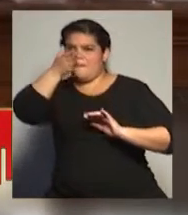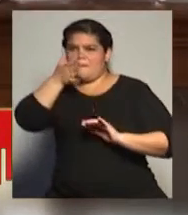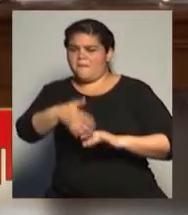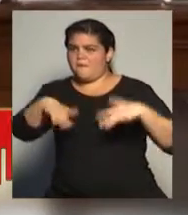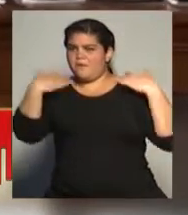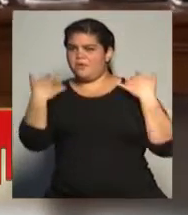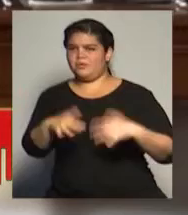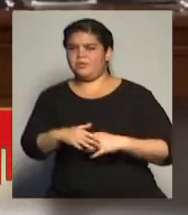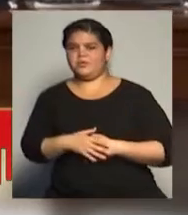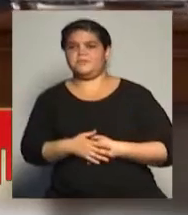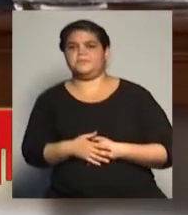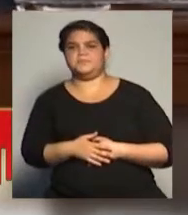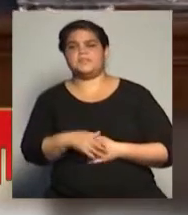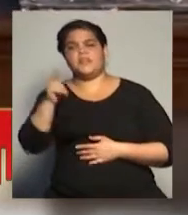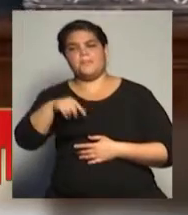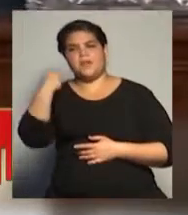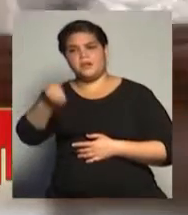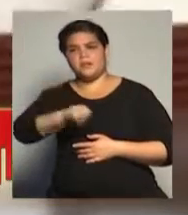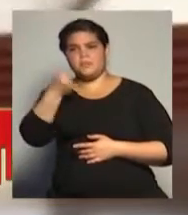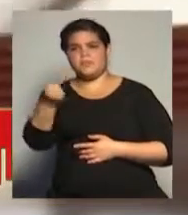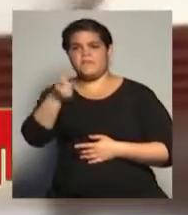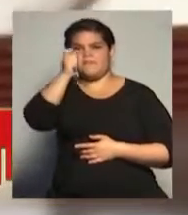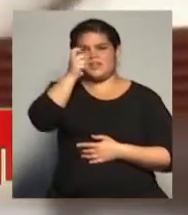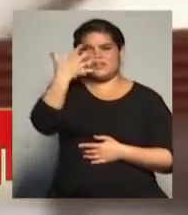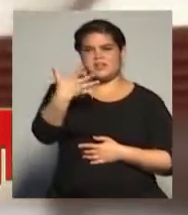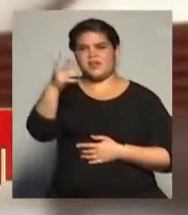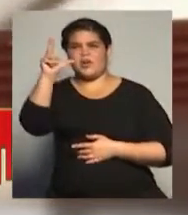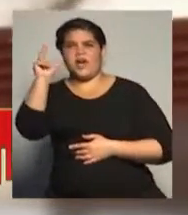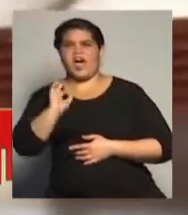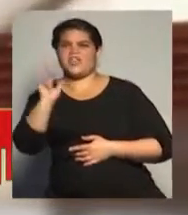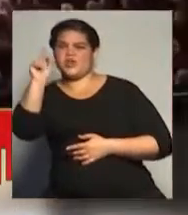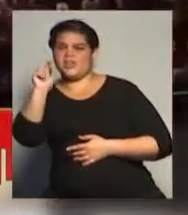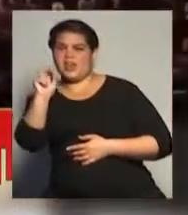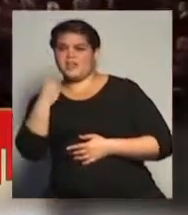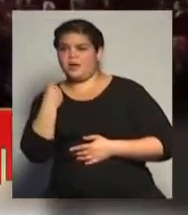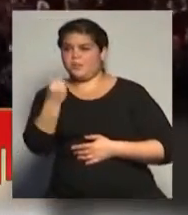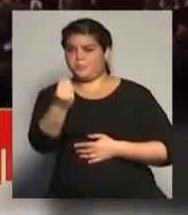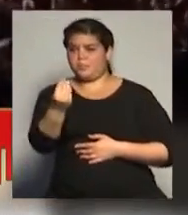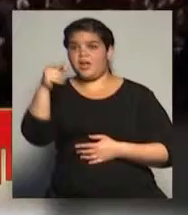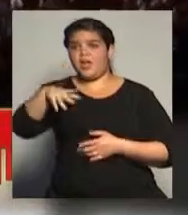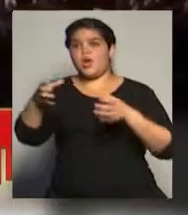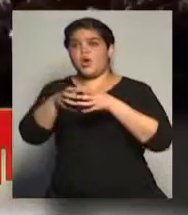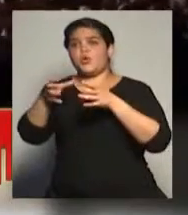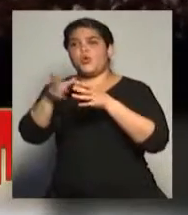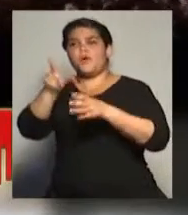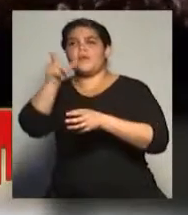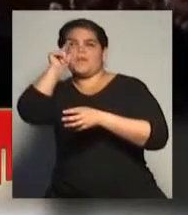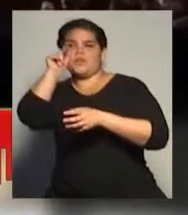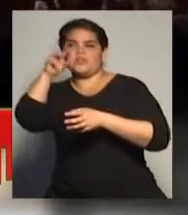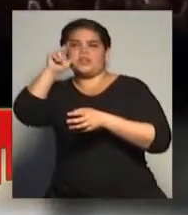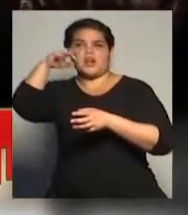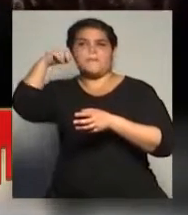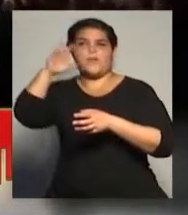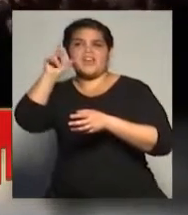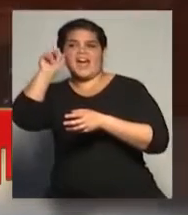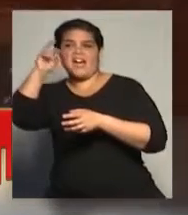Además, convengamos que él también pasa a la historia, ha estado entre 25 y 30 años más o menos al frente de la bancada de los republicanos,